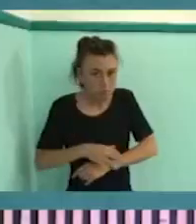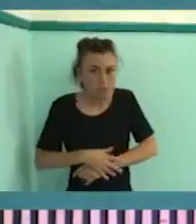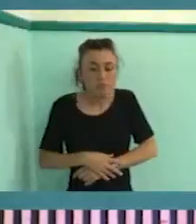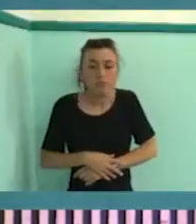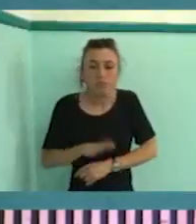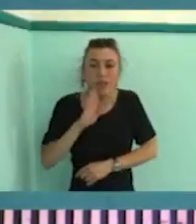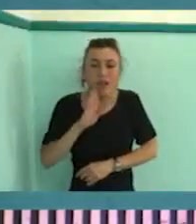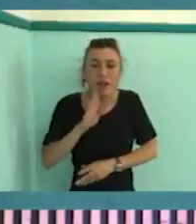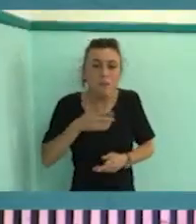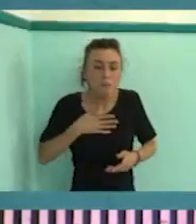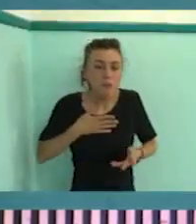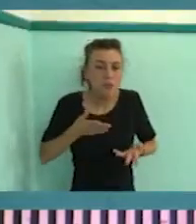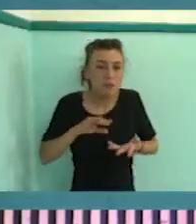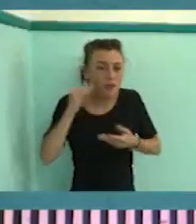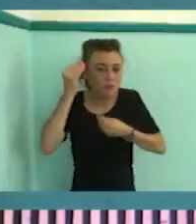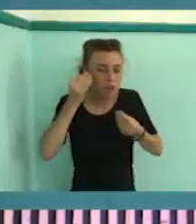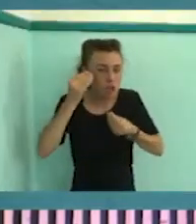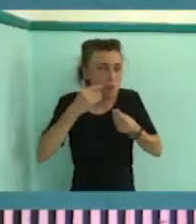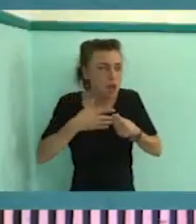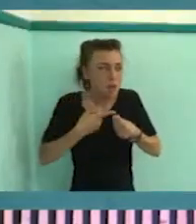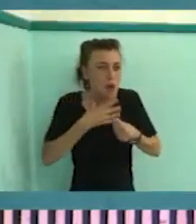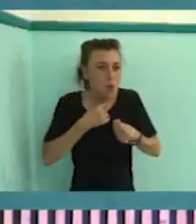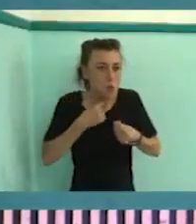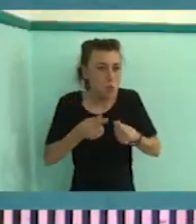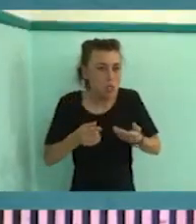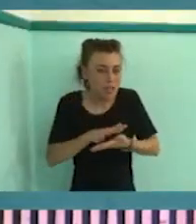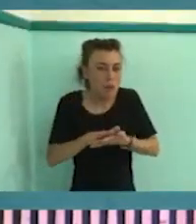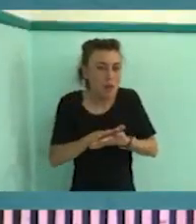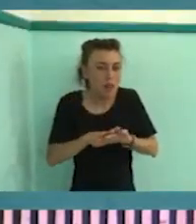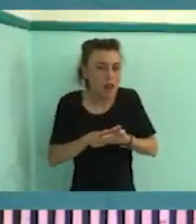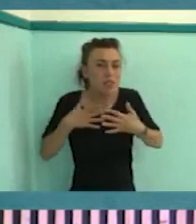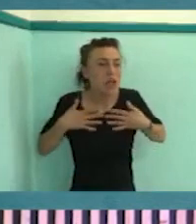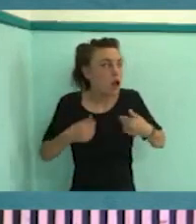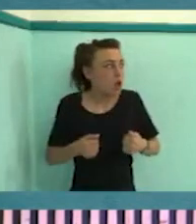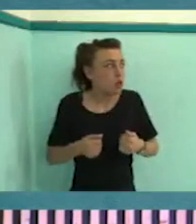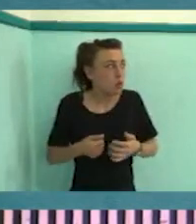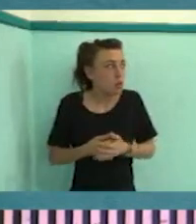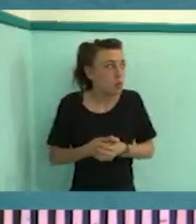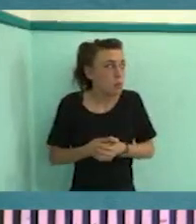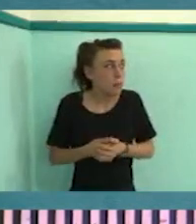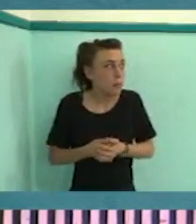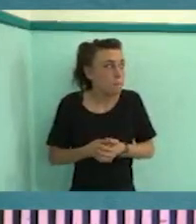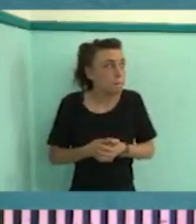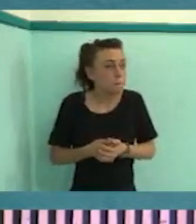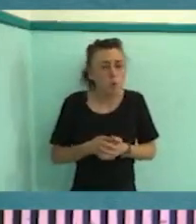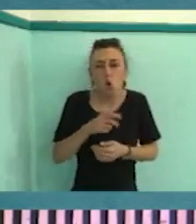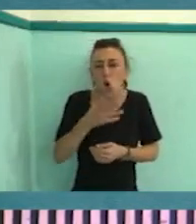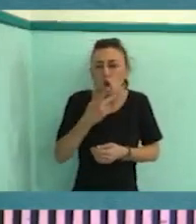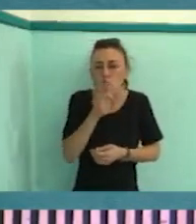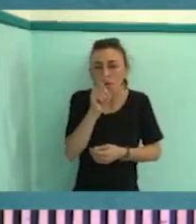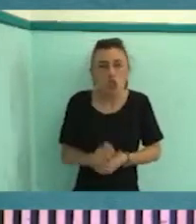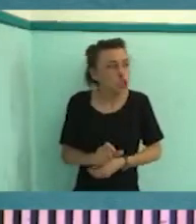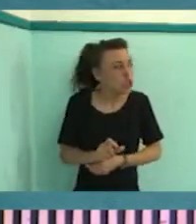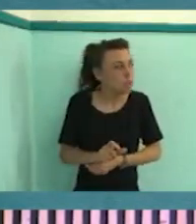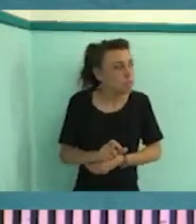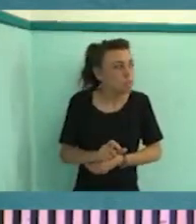reflexión cuando hablamos de la salud no decimos conoces a alguien que cuida algo que odie porque la satisfacción corporal